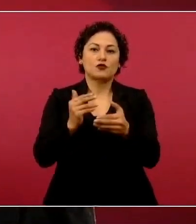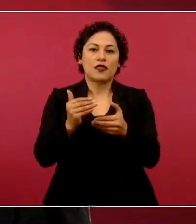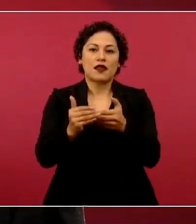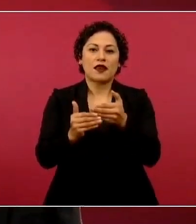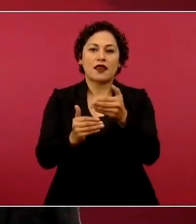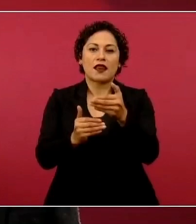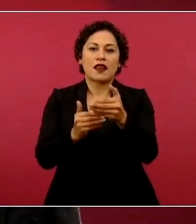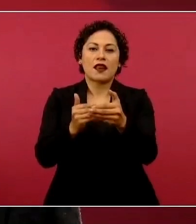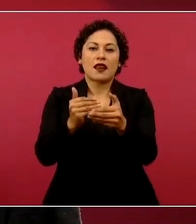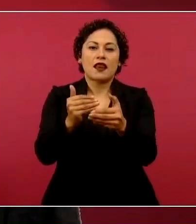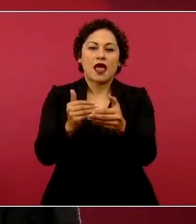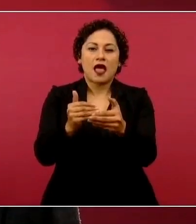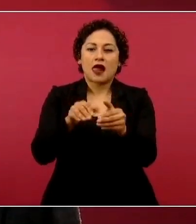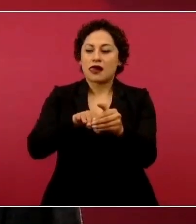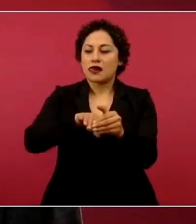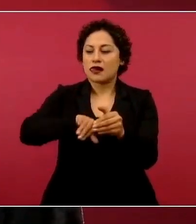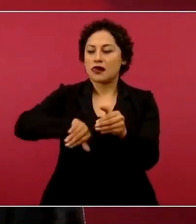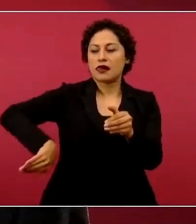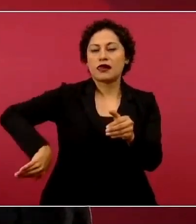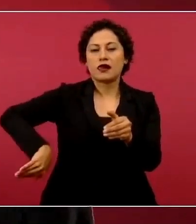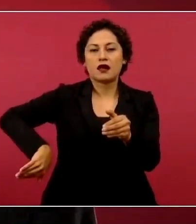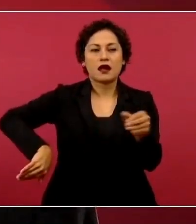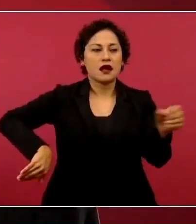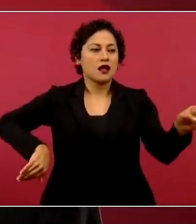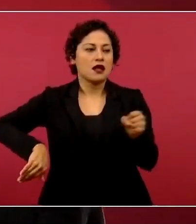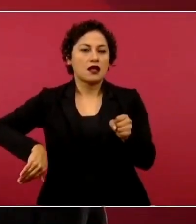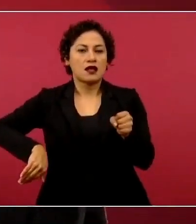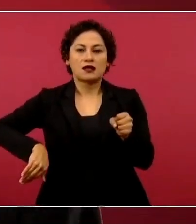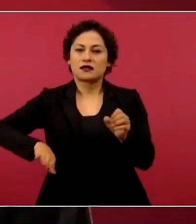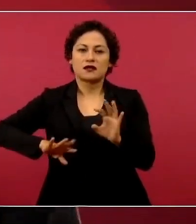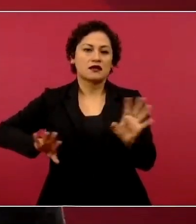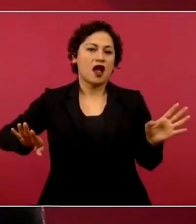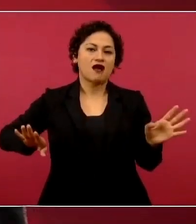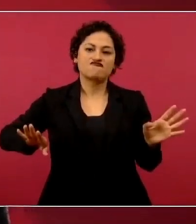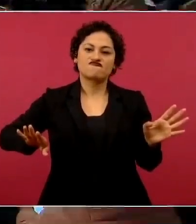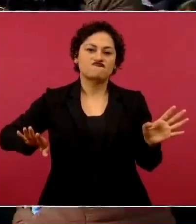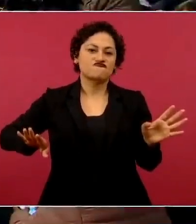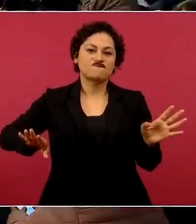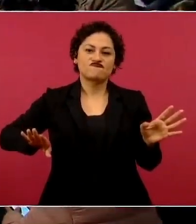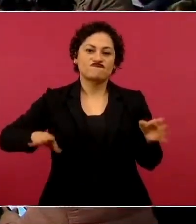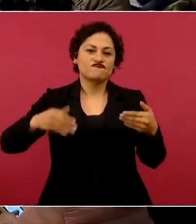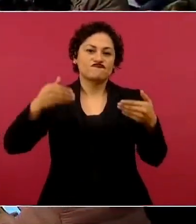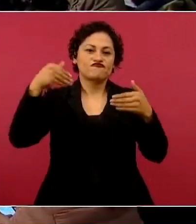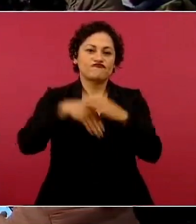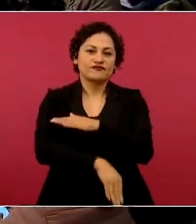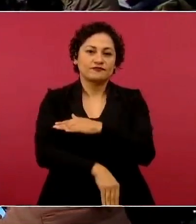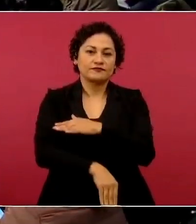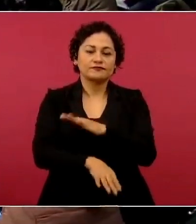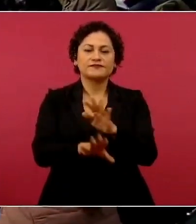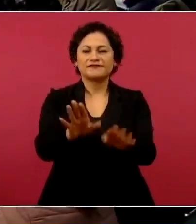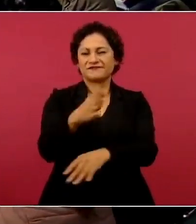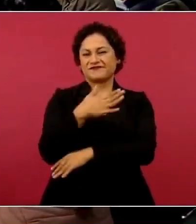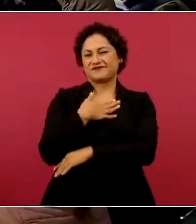olvidar de los ideales, de los principios. Pero yo sostengo que no fue por